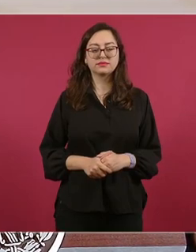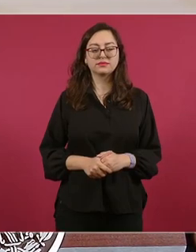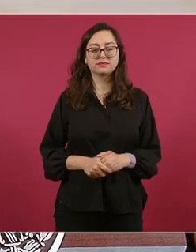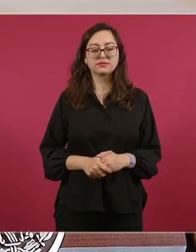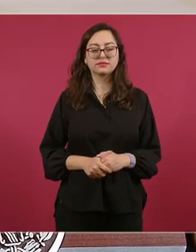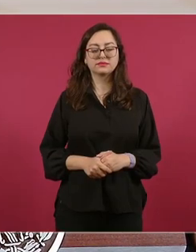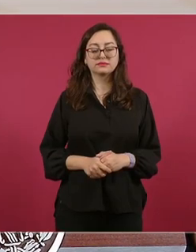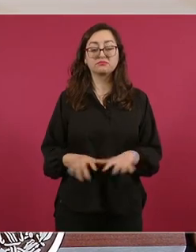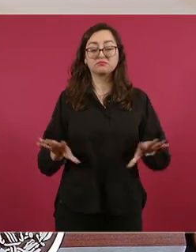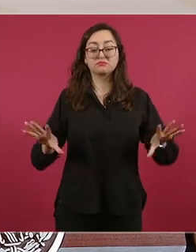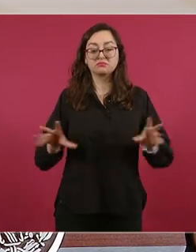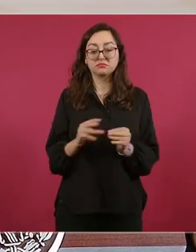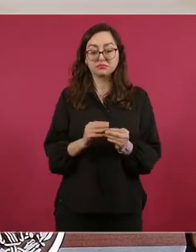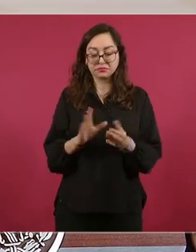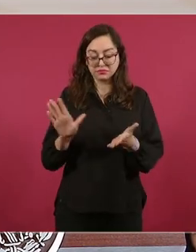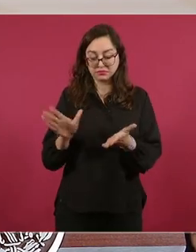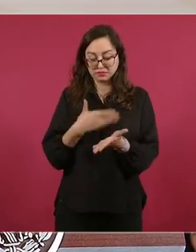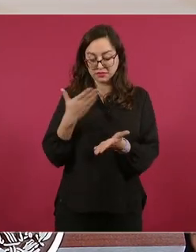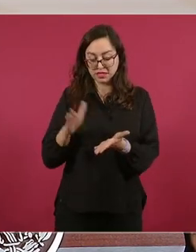560, sí,